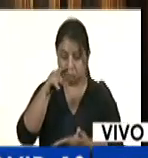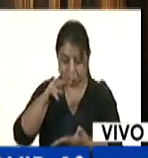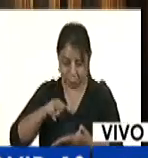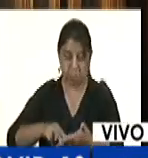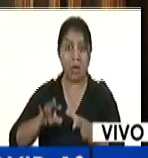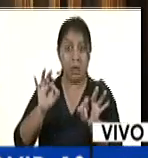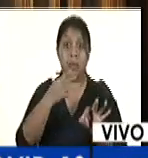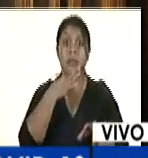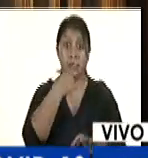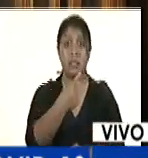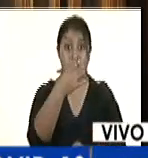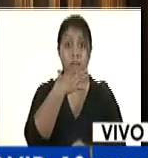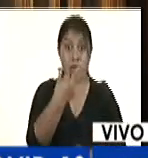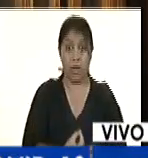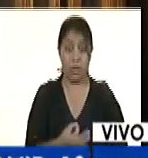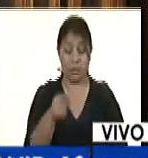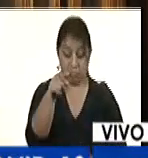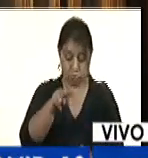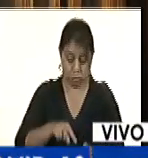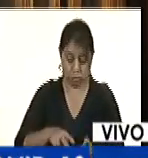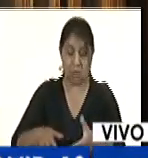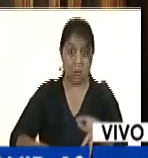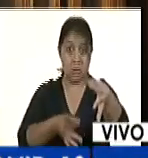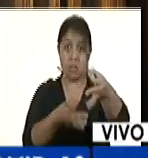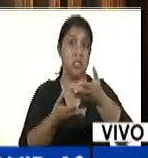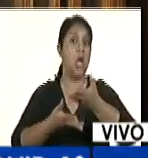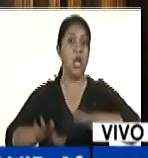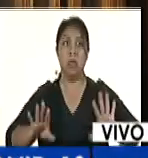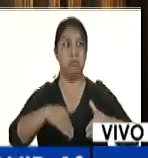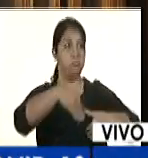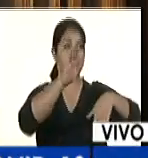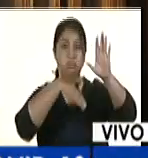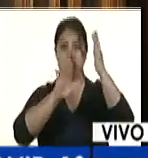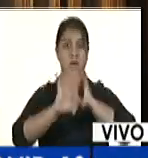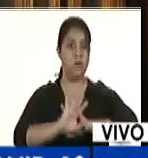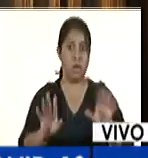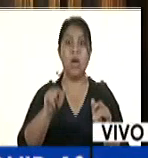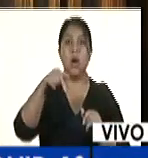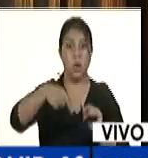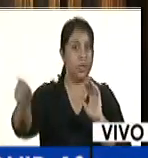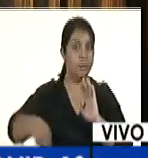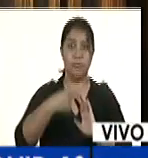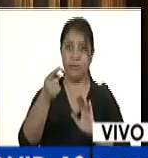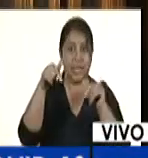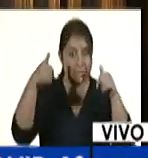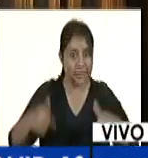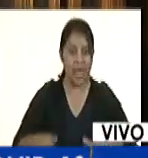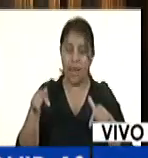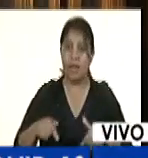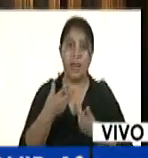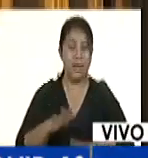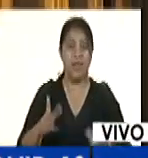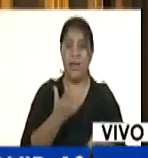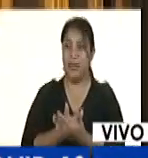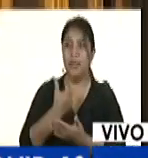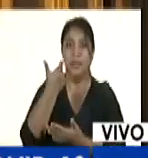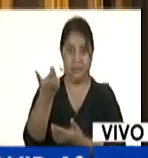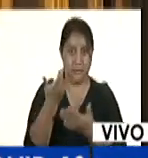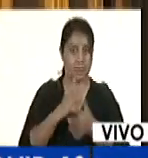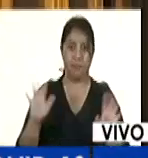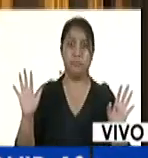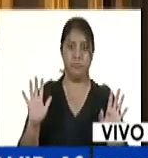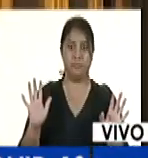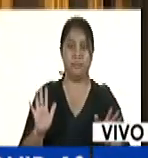verdad, esos los hemos procesado y ya están teniendo en sus manos el dinero.